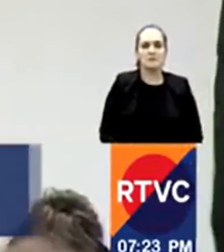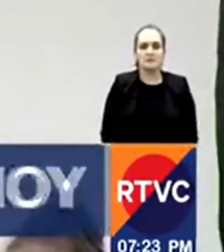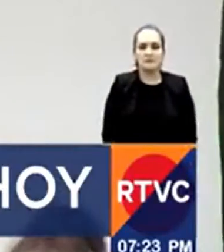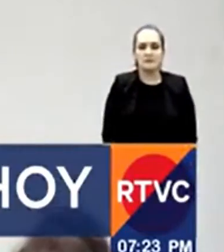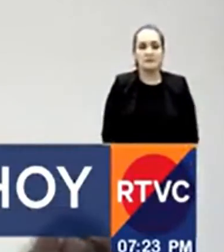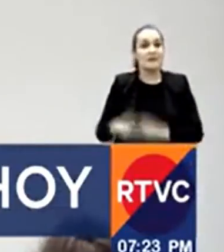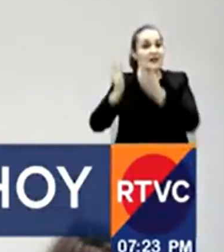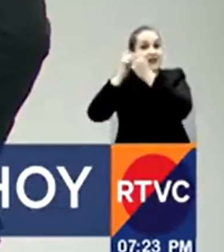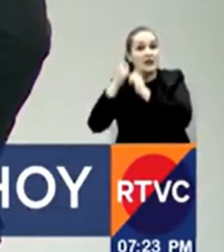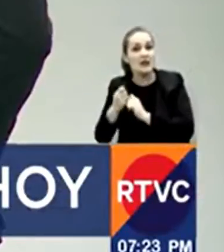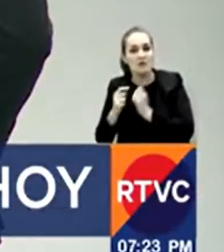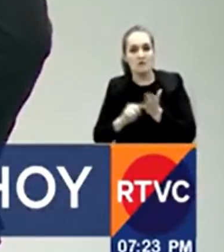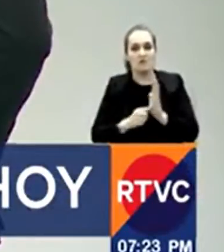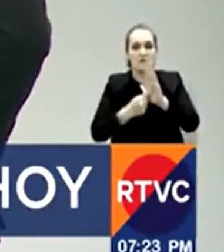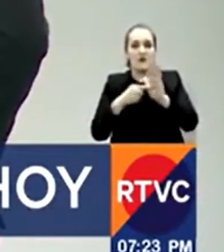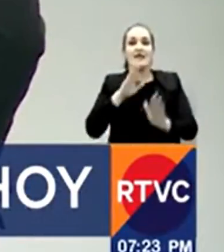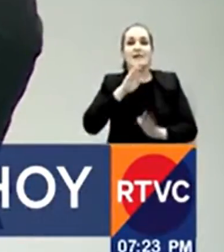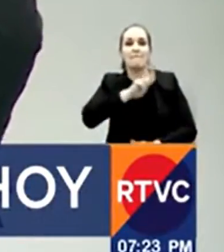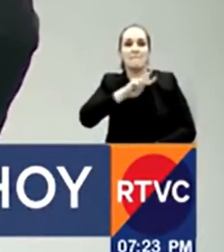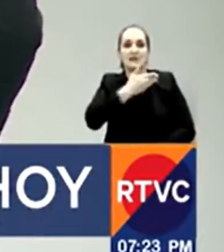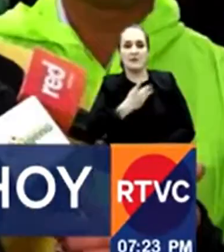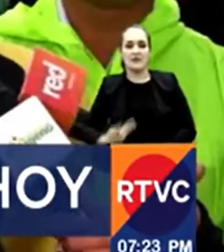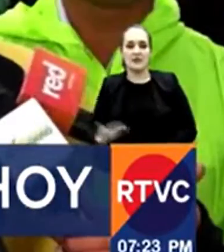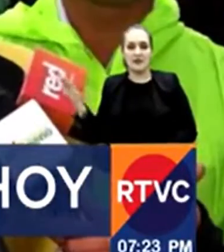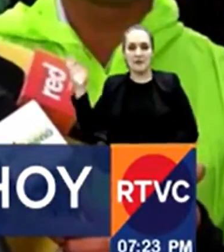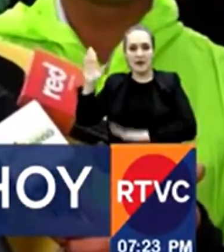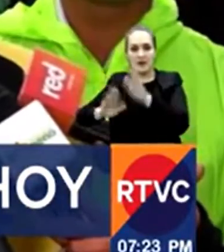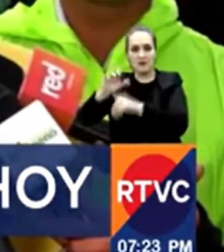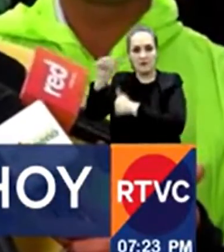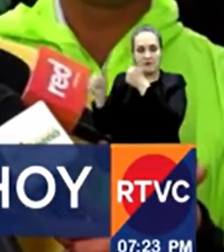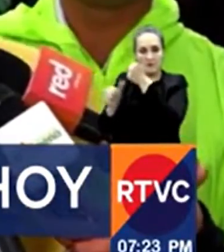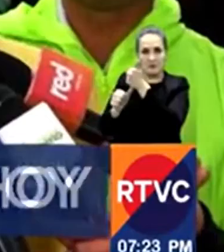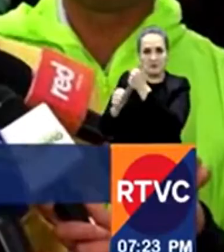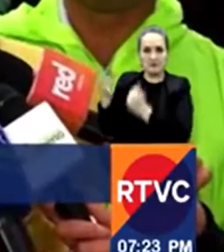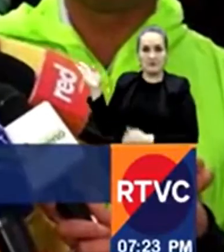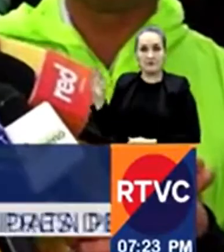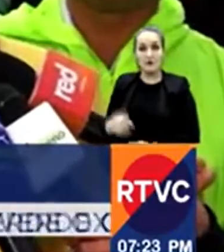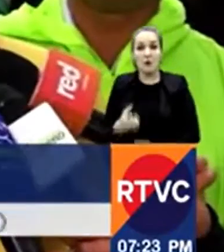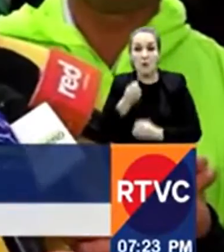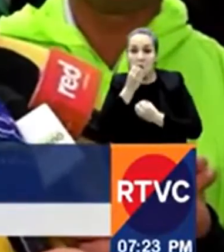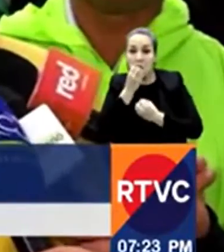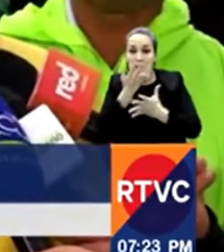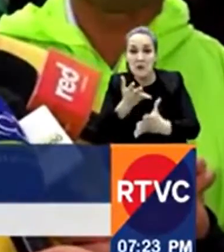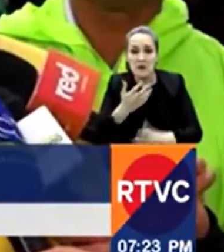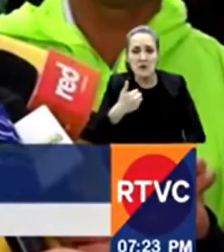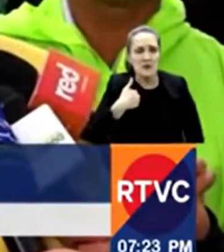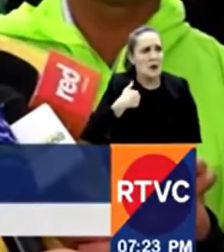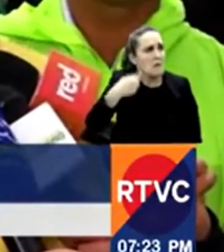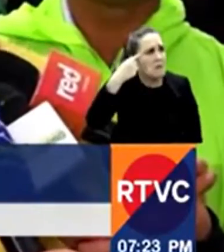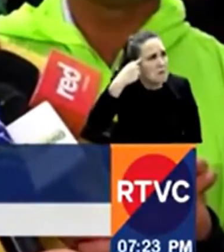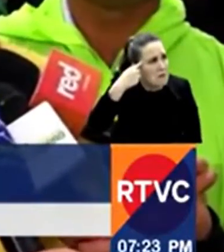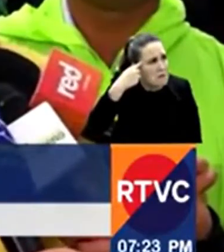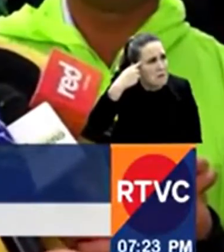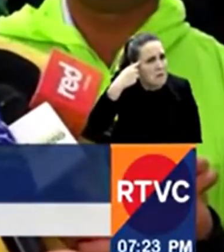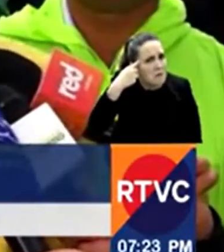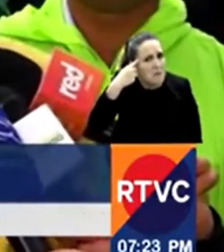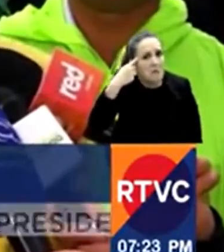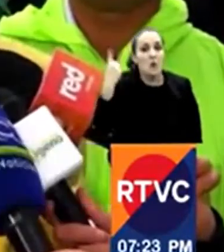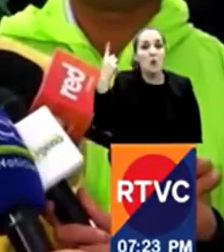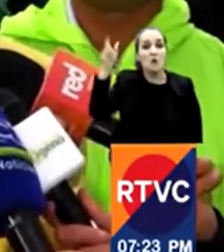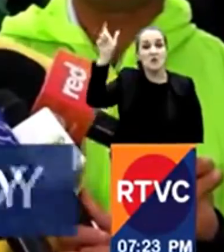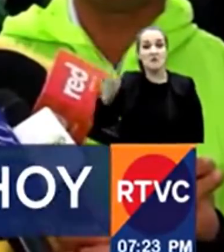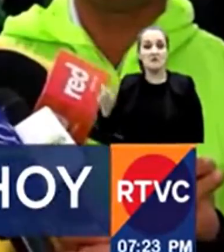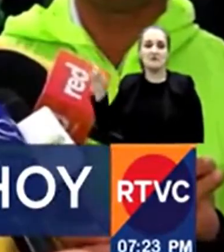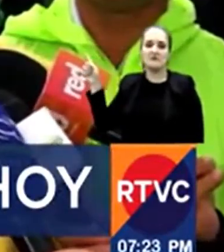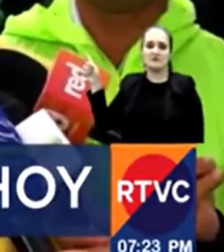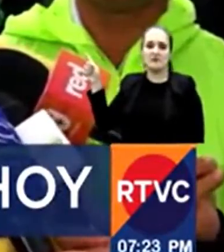Ingrid Betancourt presentó a su fórmula vicepresidencial. Debo confesar que nunca se me ocurrió nadie más sino el coronel Esparza, y a nadie